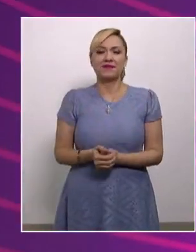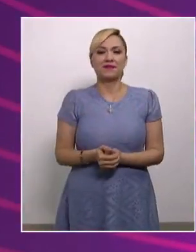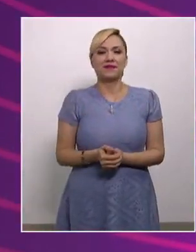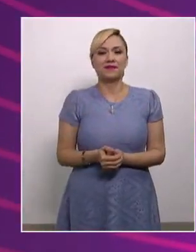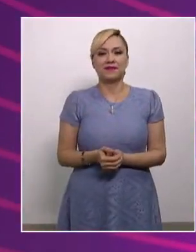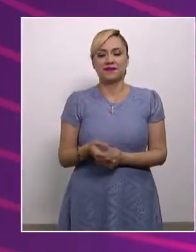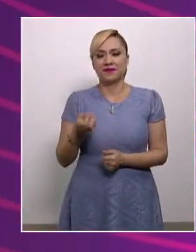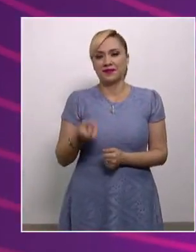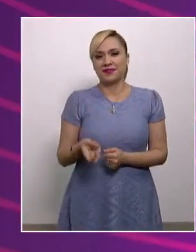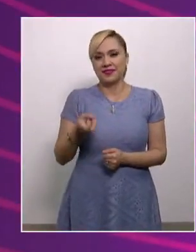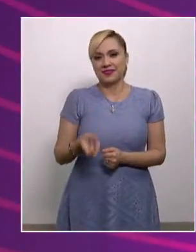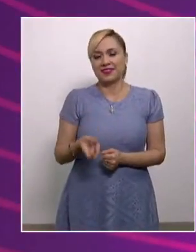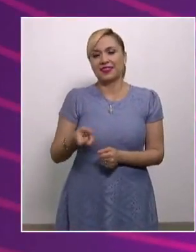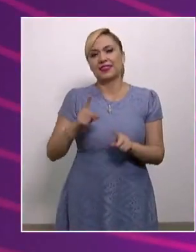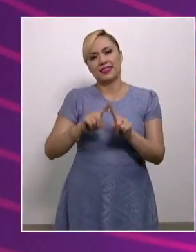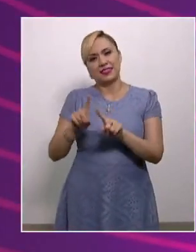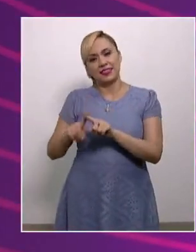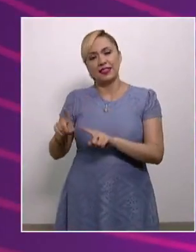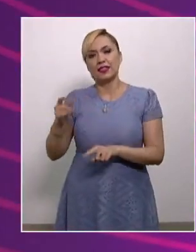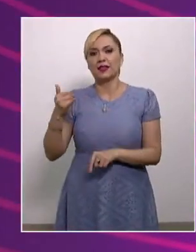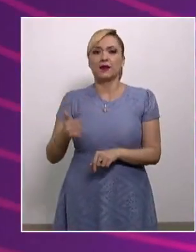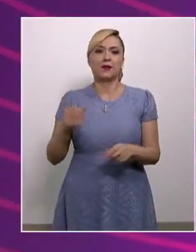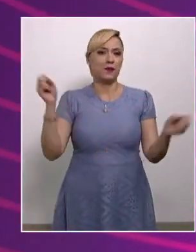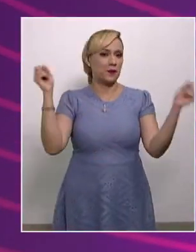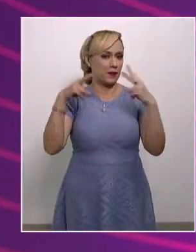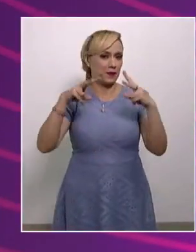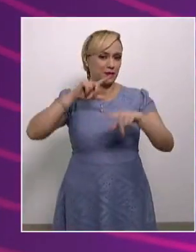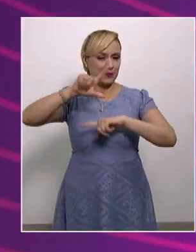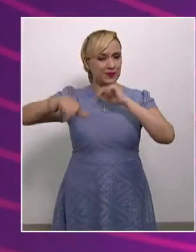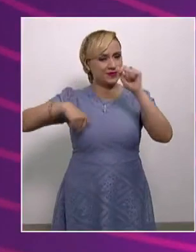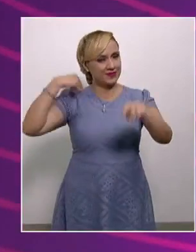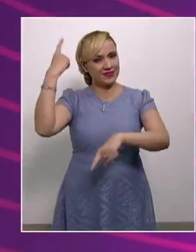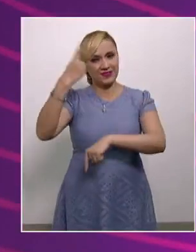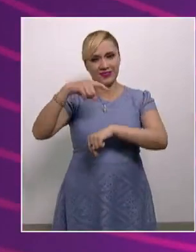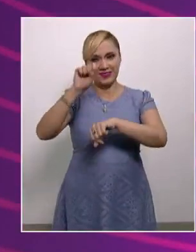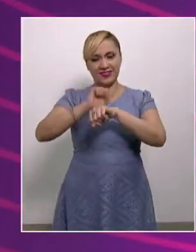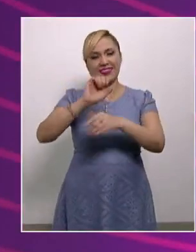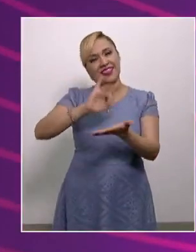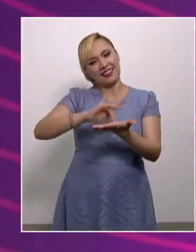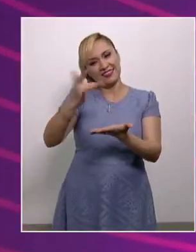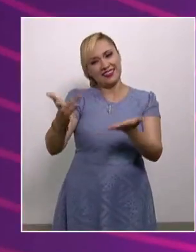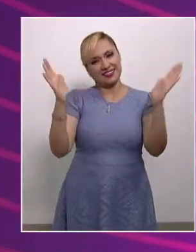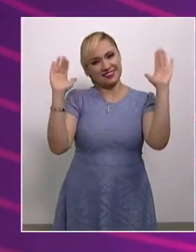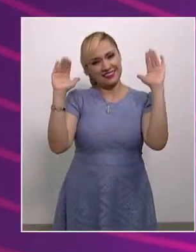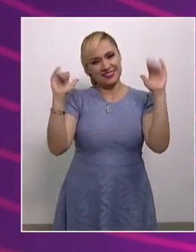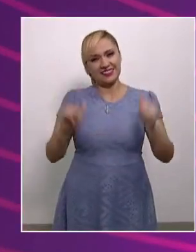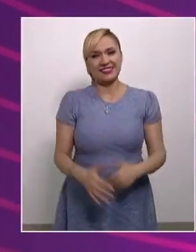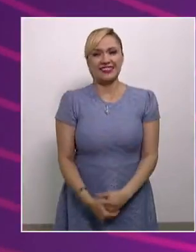en este y en otros espacios. Gracias. Y pues nos vemos la próxima semana con los refugiados. Gracias.